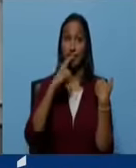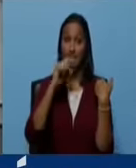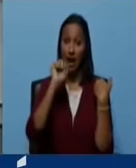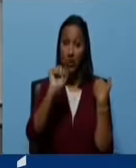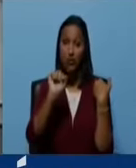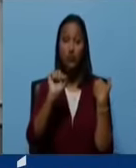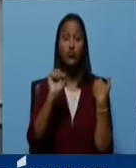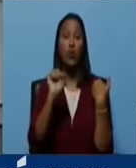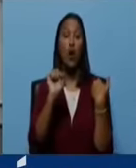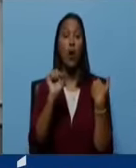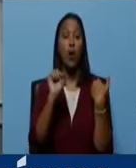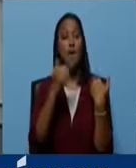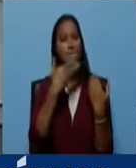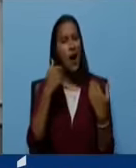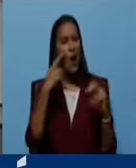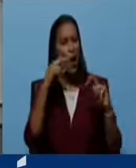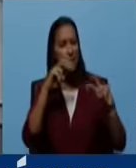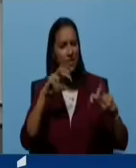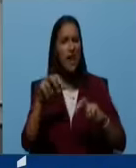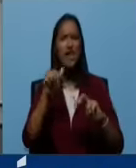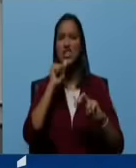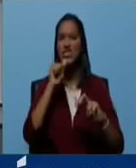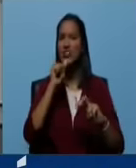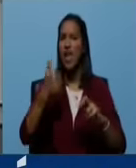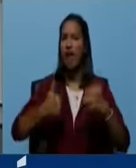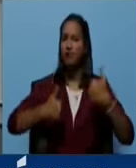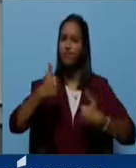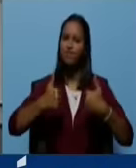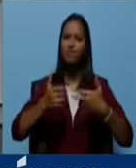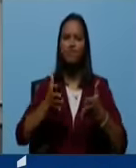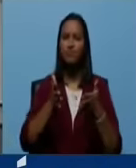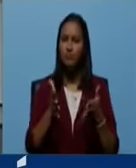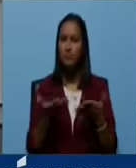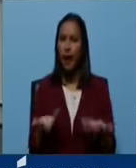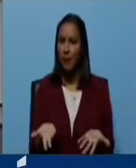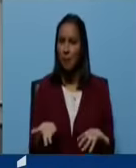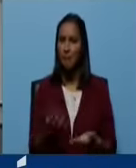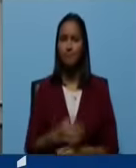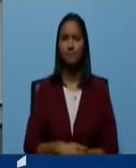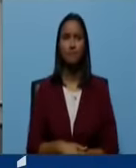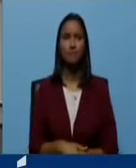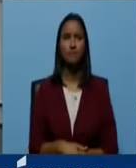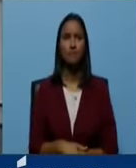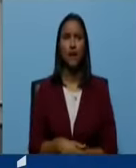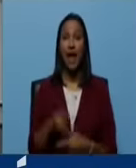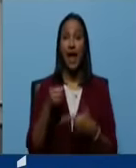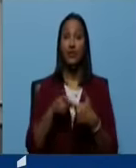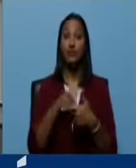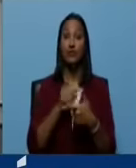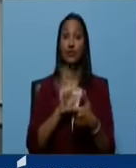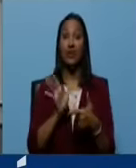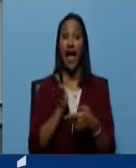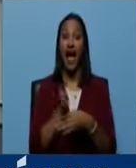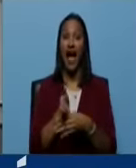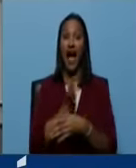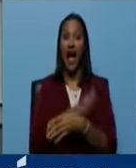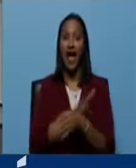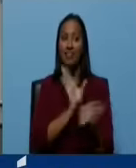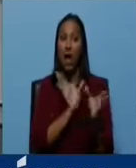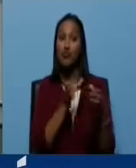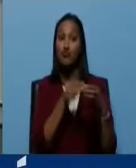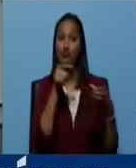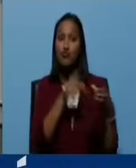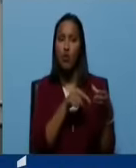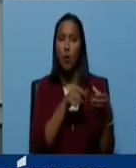ganador, pero que en un acto ya cantado, programado, planificado,